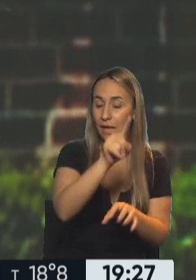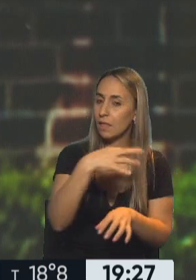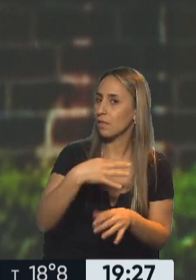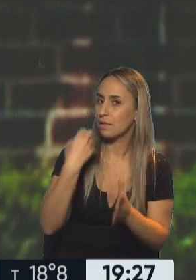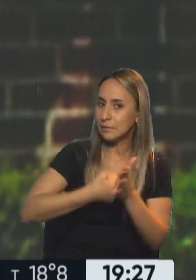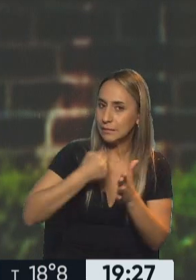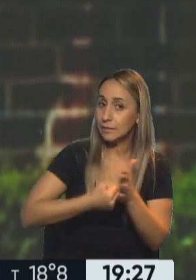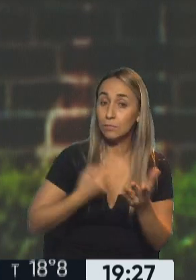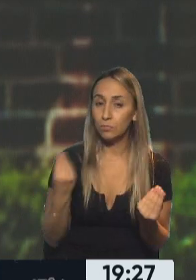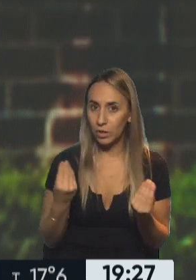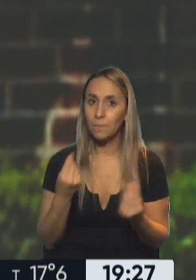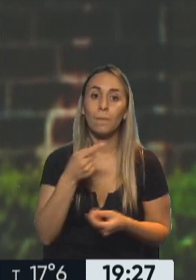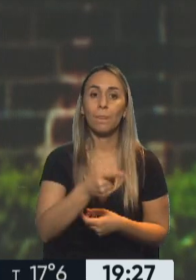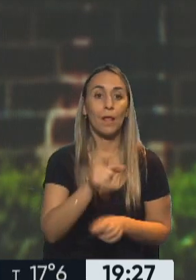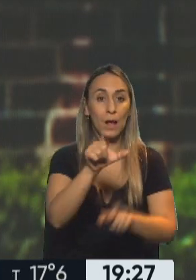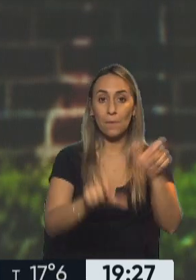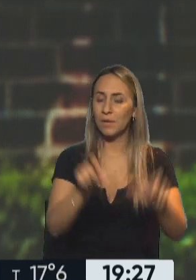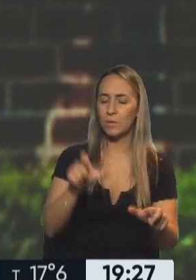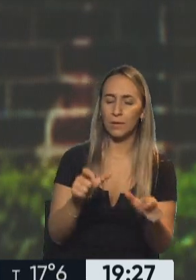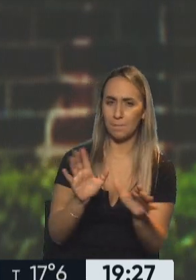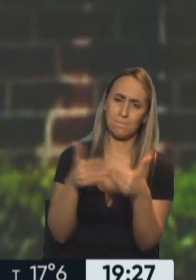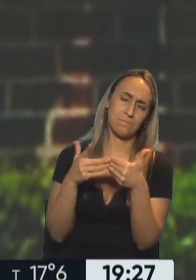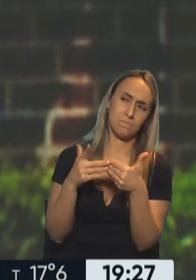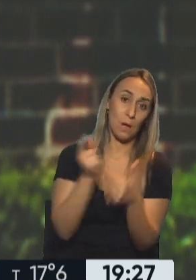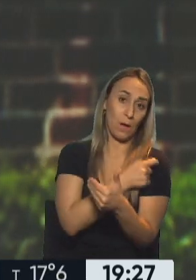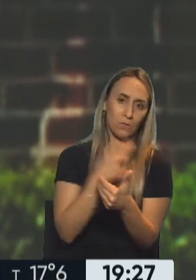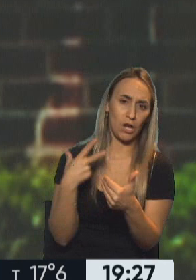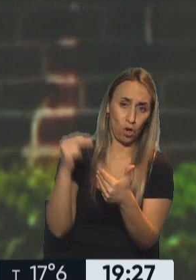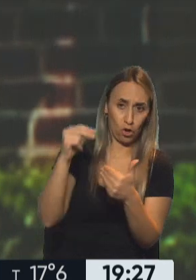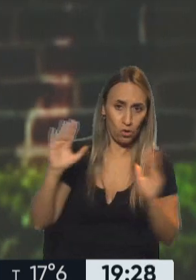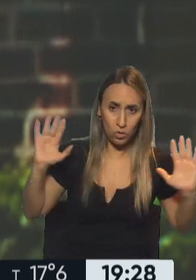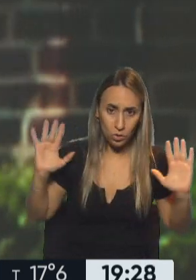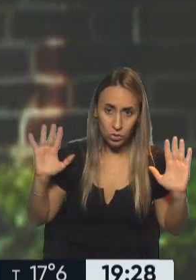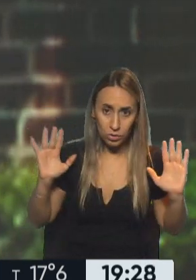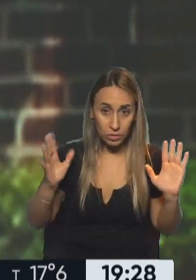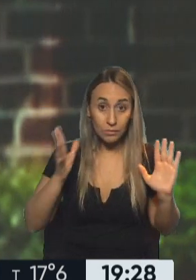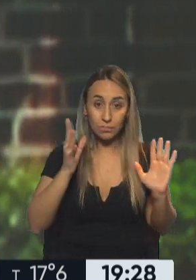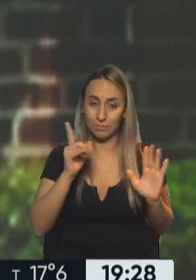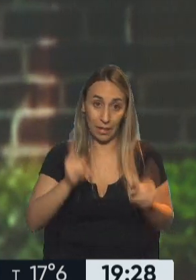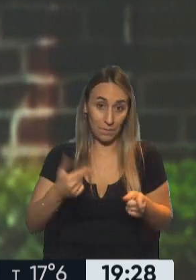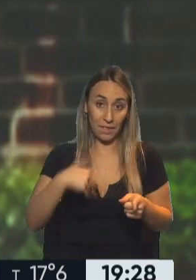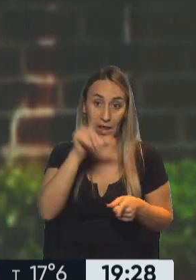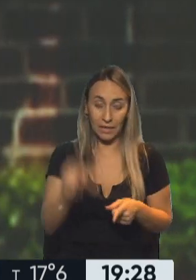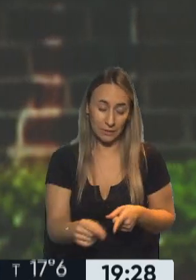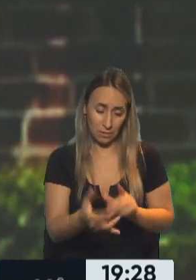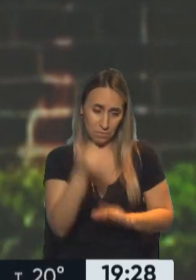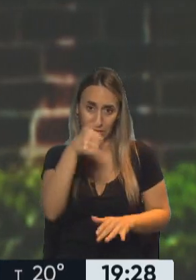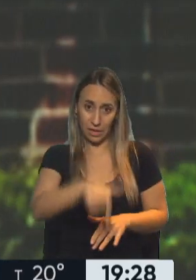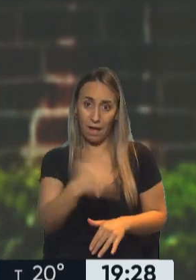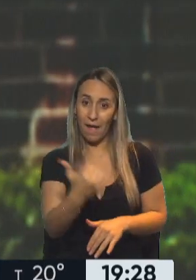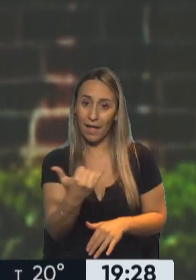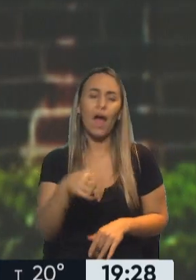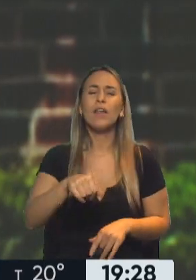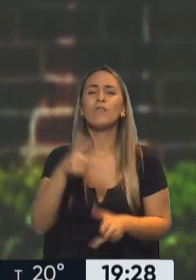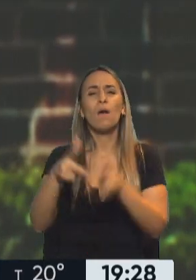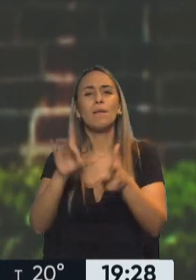la idea o la intención de no vacunarse. Pero es tangible. Y los números, por ejemplo, en nuestro país sí lo demuestran. Ya no solamente hablamos de